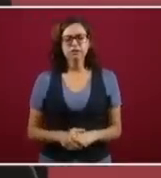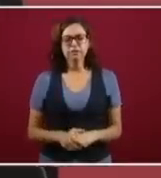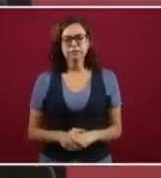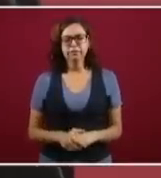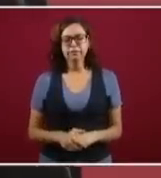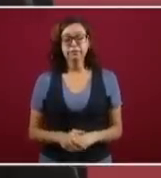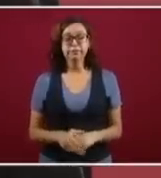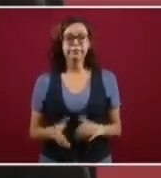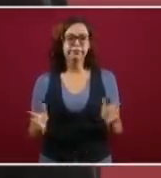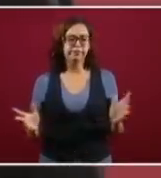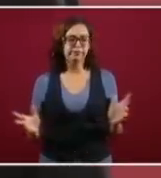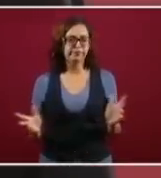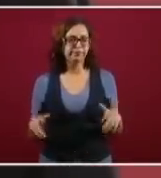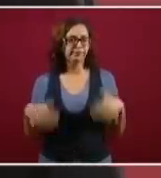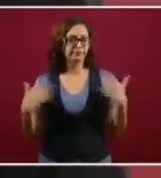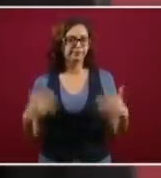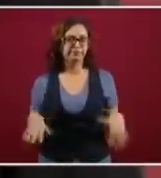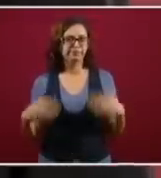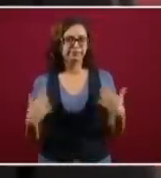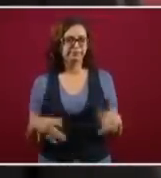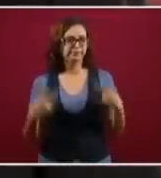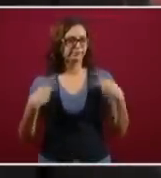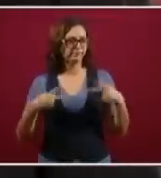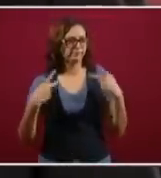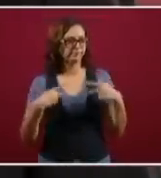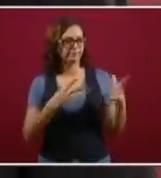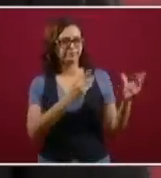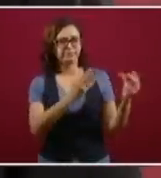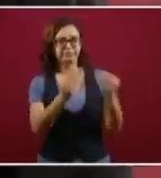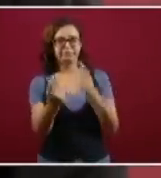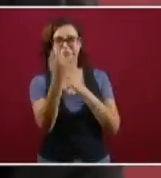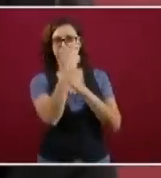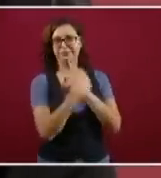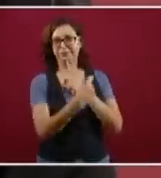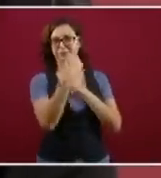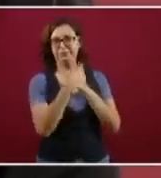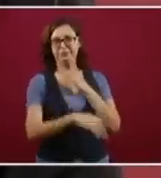muchos críticos, además hasta pagados.